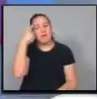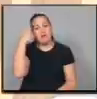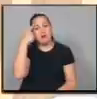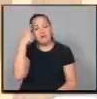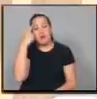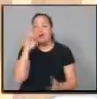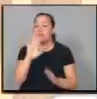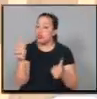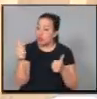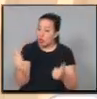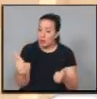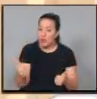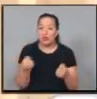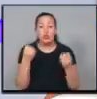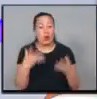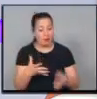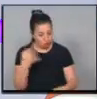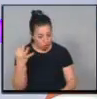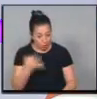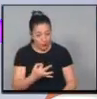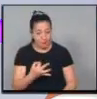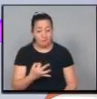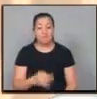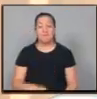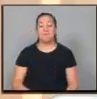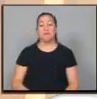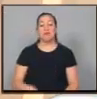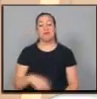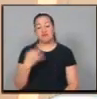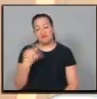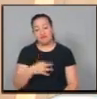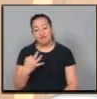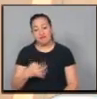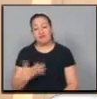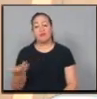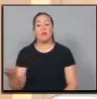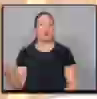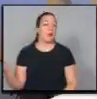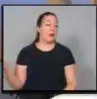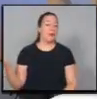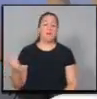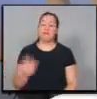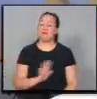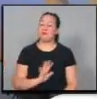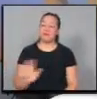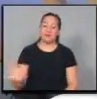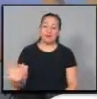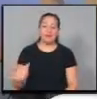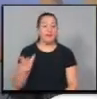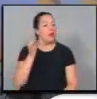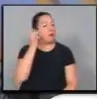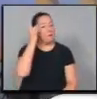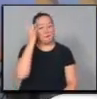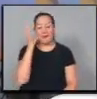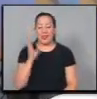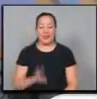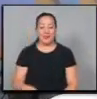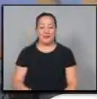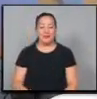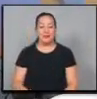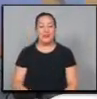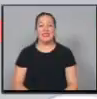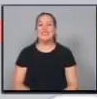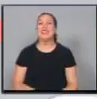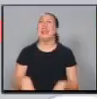Claudio, ¿todo bien? ¿Cómo andan, chicos? ¿Todo bien? Bien. Muy bien, acá estamos. Qué pobreza, ¿eh? No, perdón. ¿Me queda grande el título